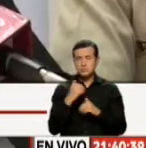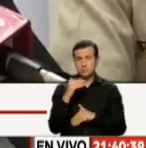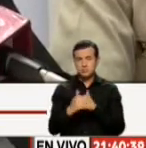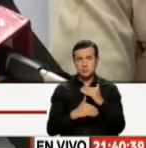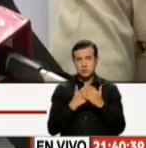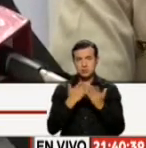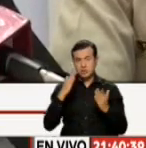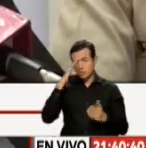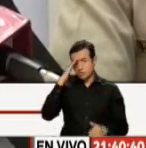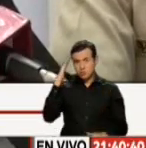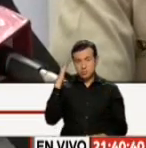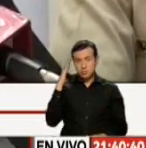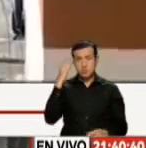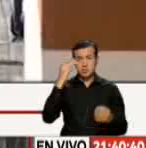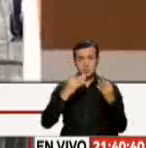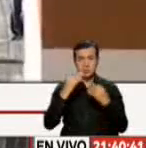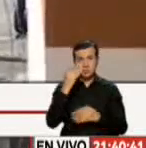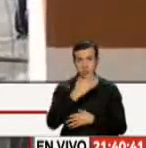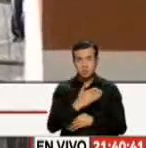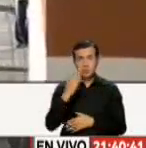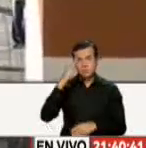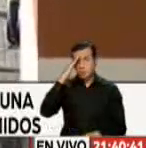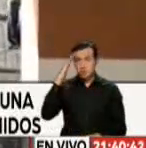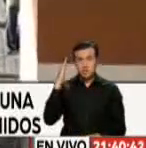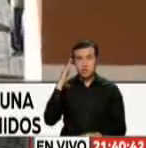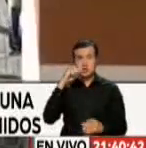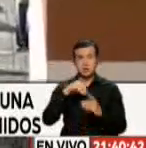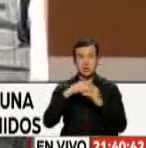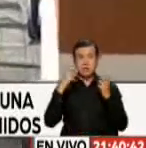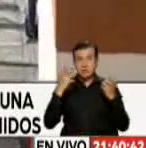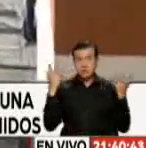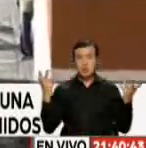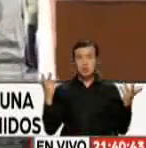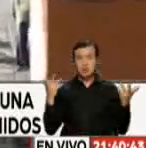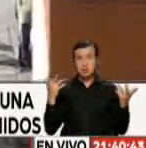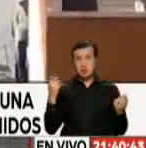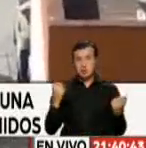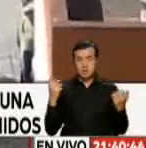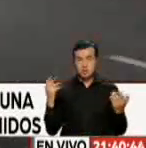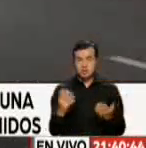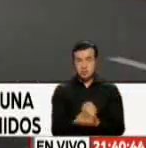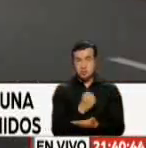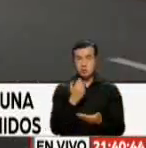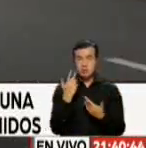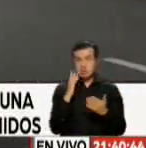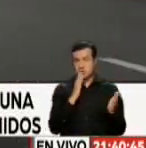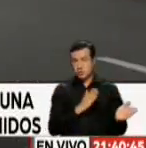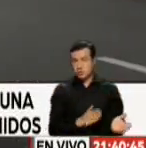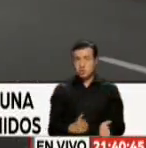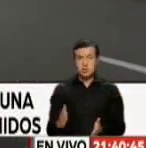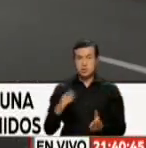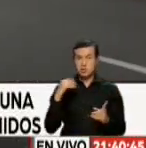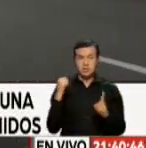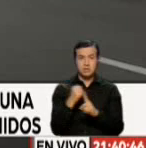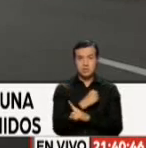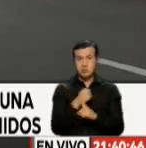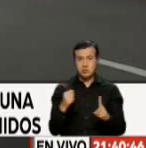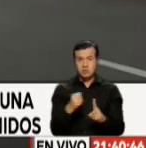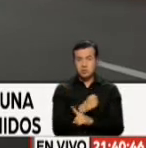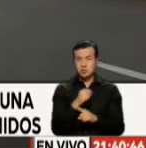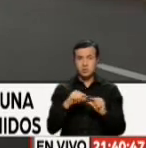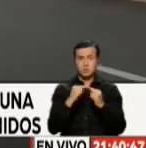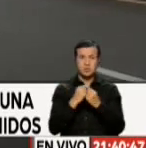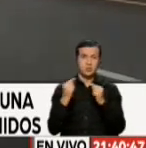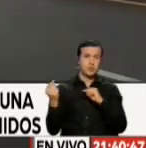procedimiento policial y de la justicia. La policía, en su intento por recuperar este automotor y restablecer el orden, fue agredida. El